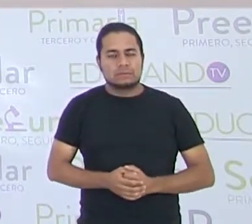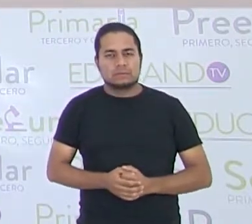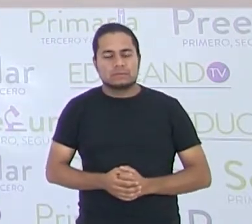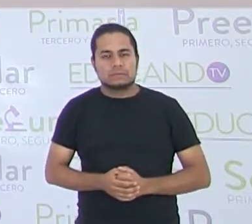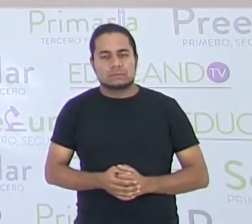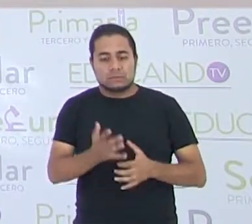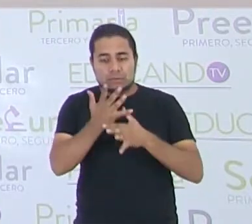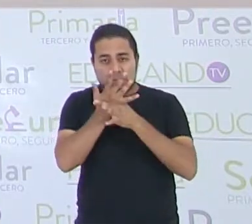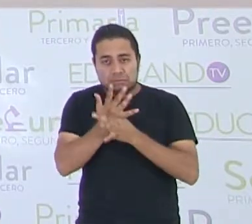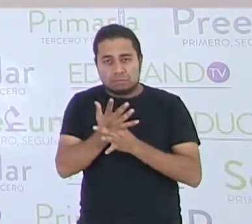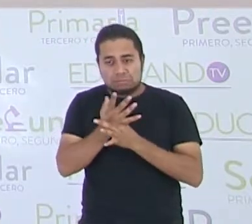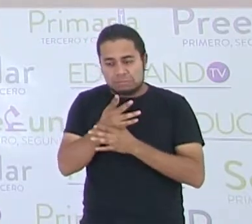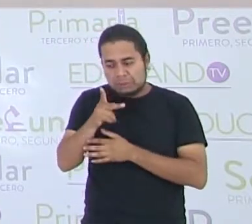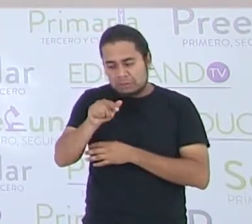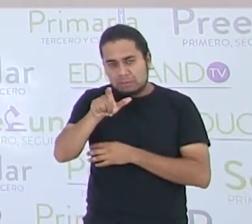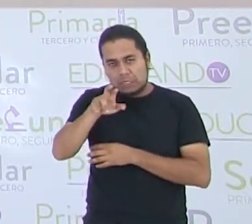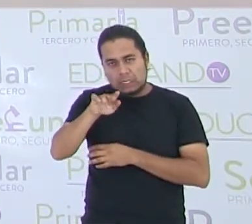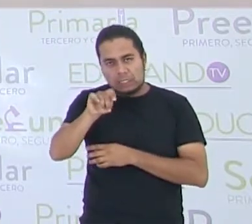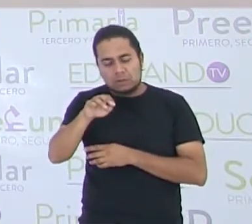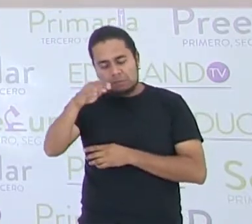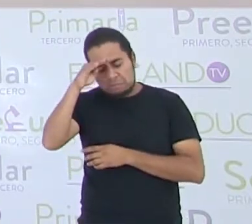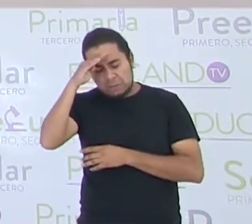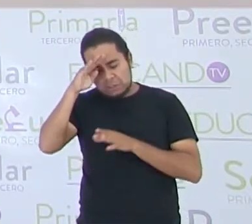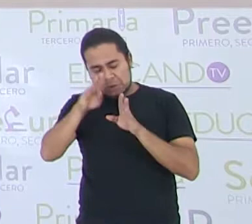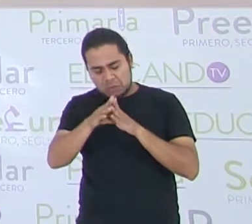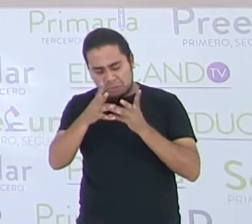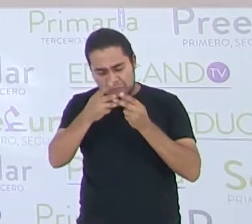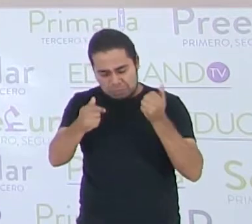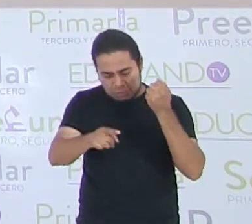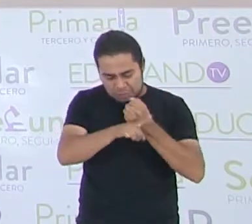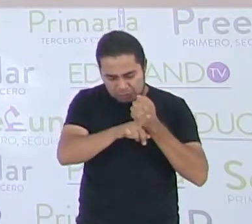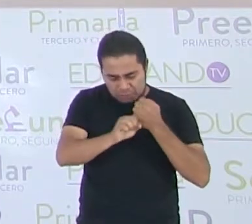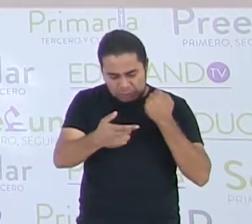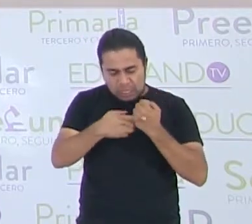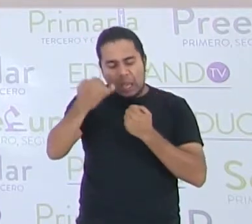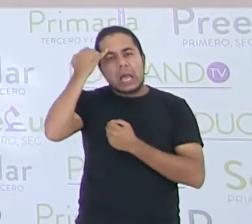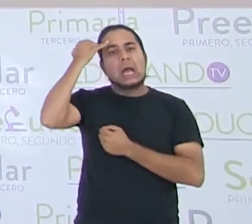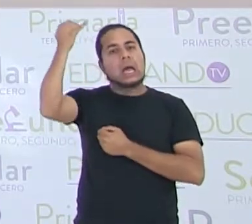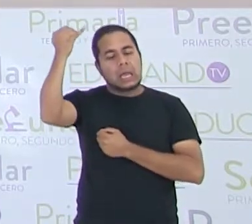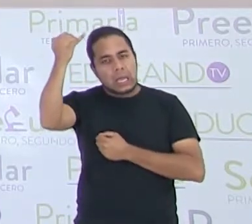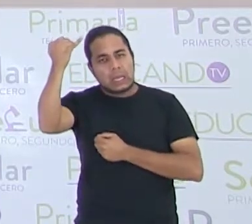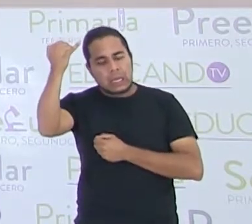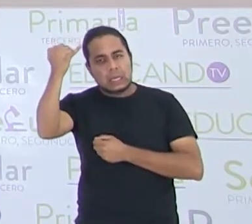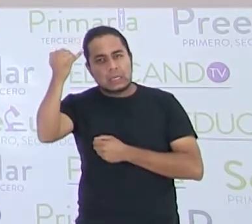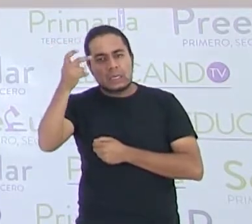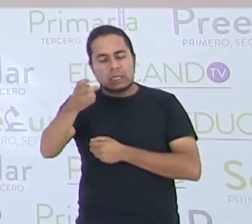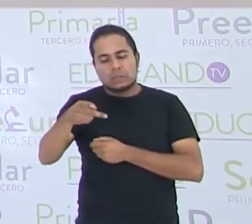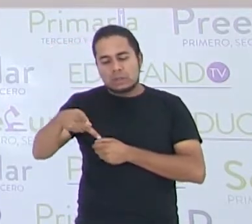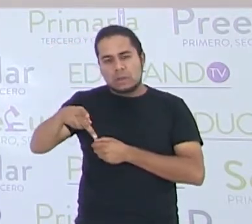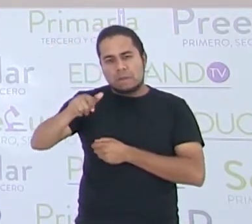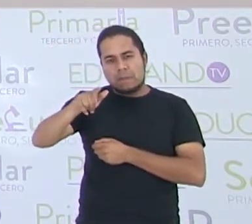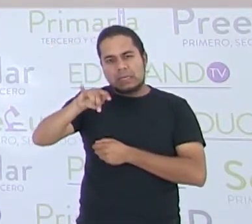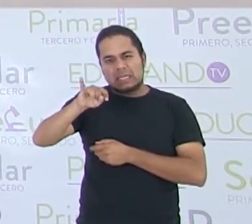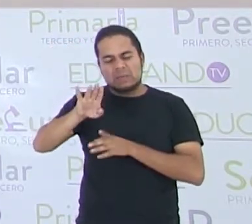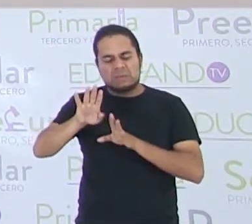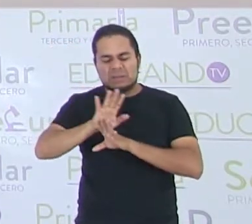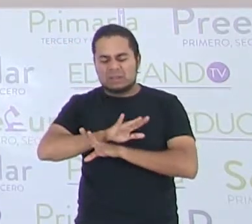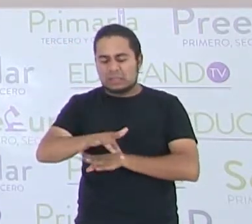Dice, Paquito pensó en resolver el conflicto de una manera creativa. Entonces dice aquí, tanto que Paquito ya estaba